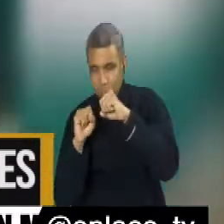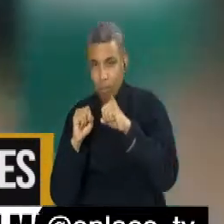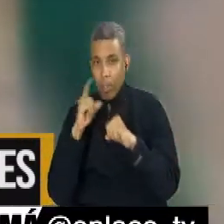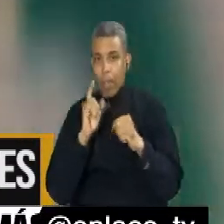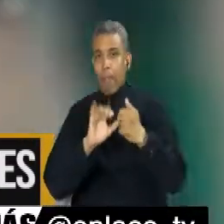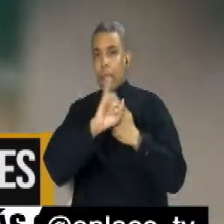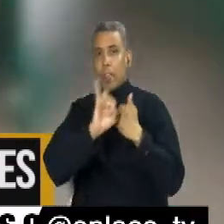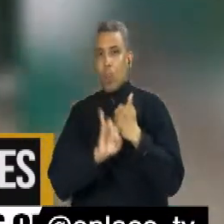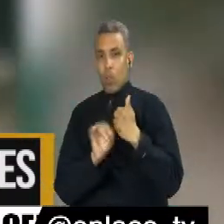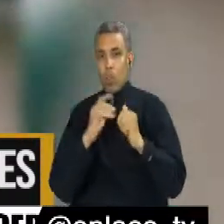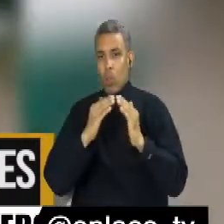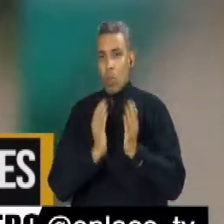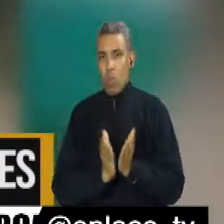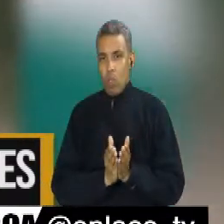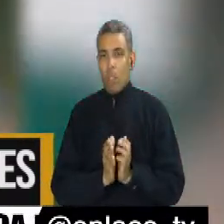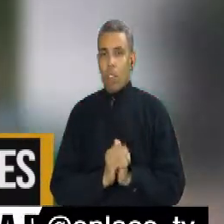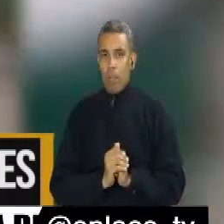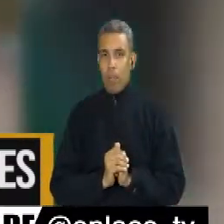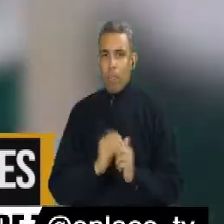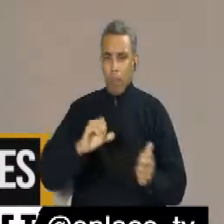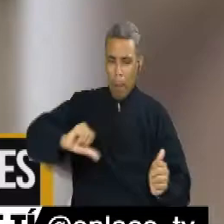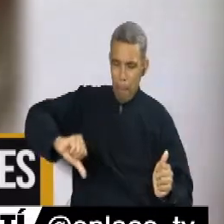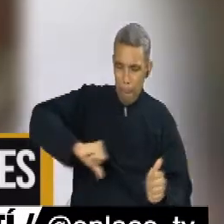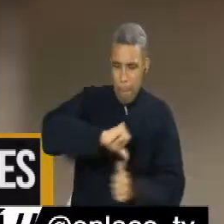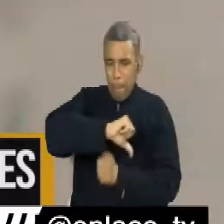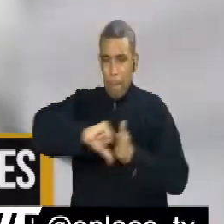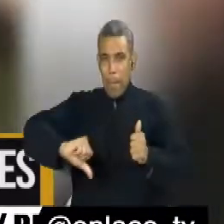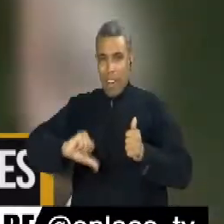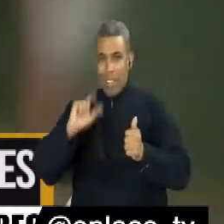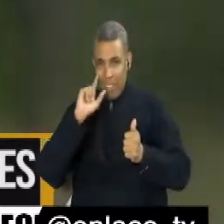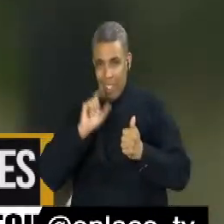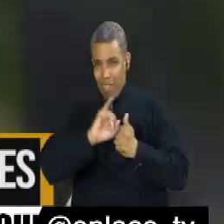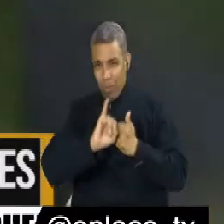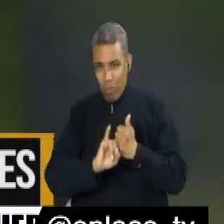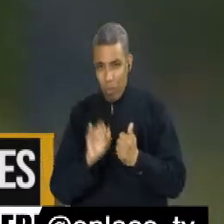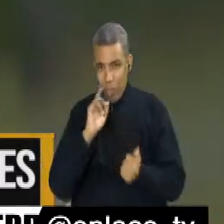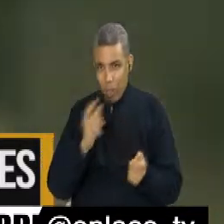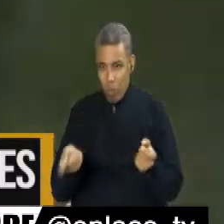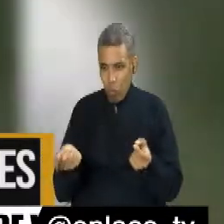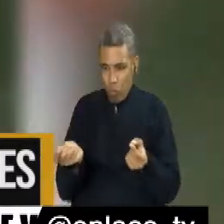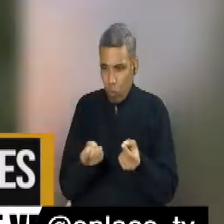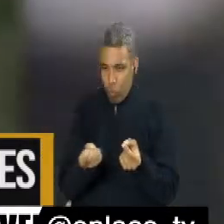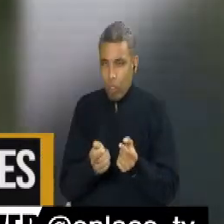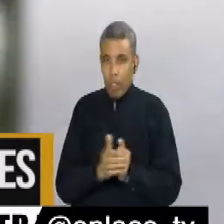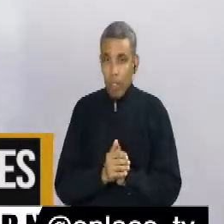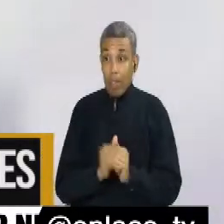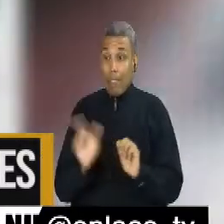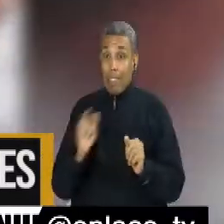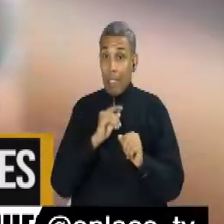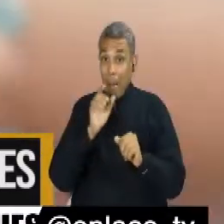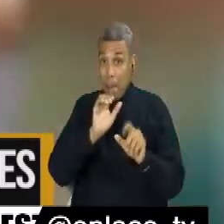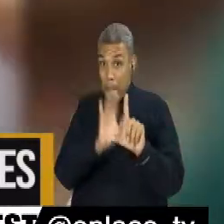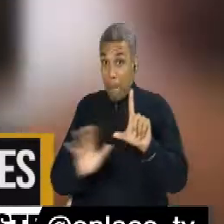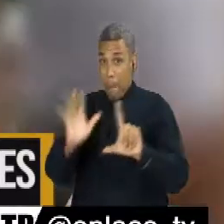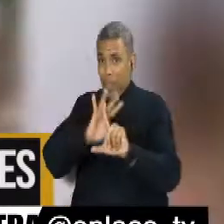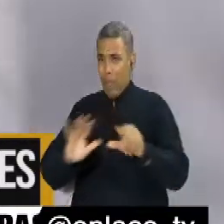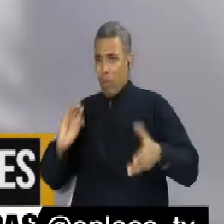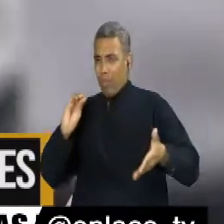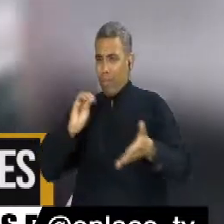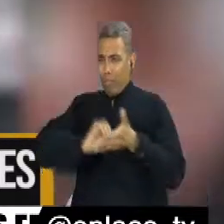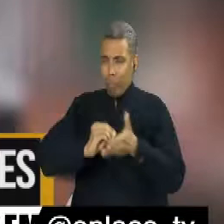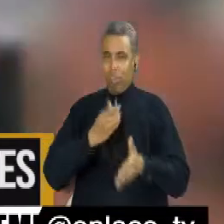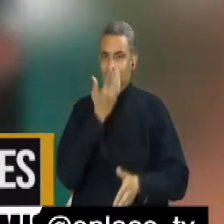Superior Industrial se presentó en un parque en cercanías a la institución. En el video que circula por las redes sociales se ve a las dos